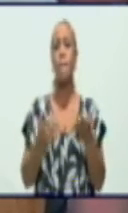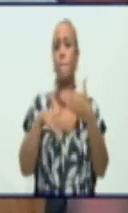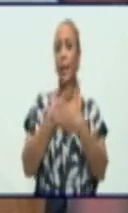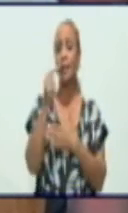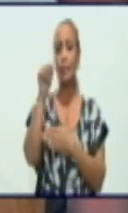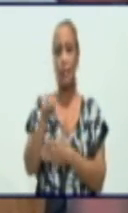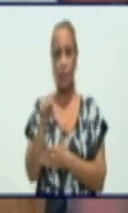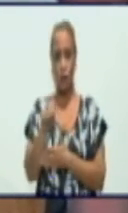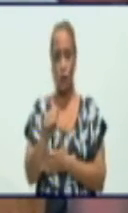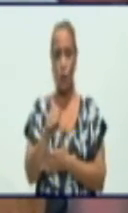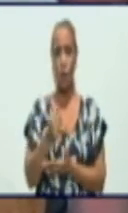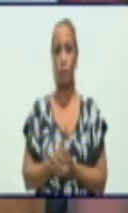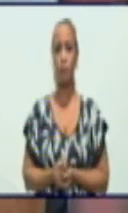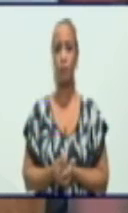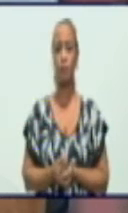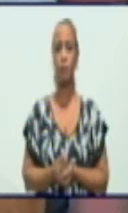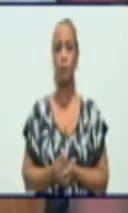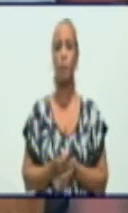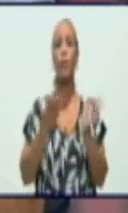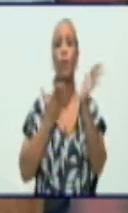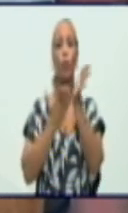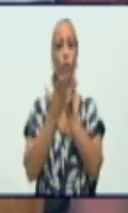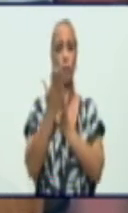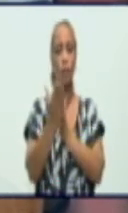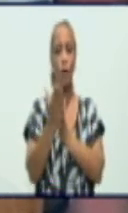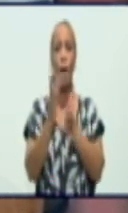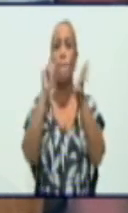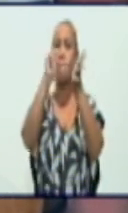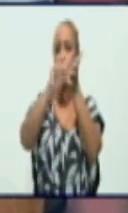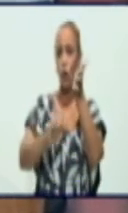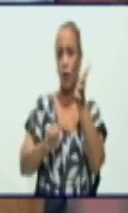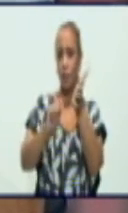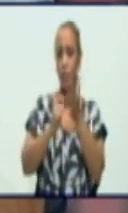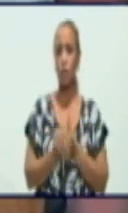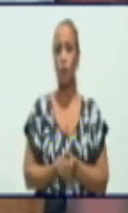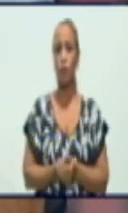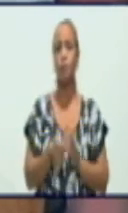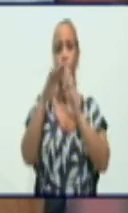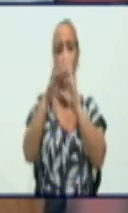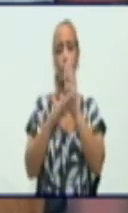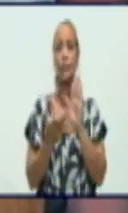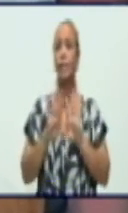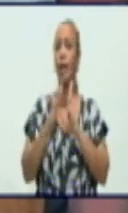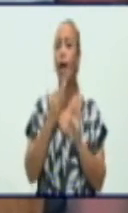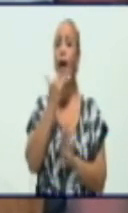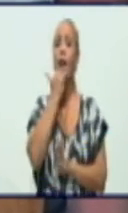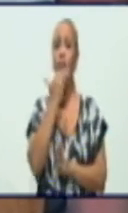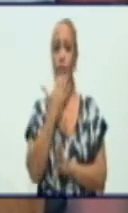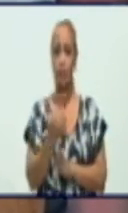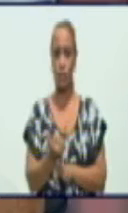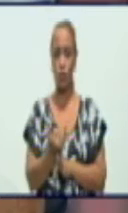hoy continúa la programación de las afectaciones, aunque